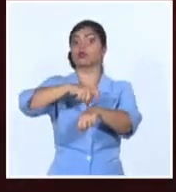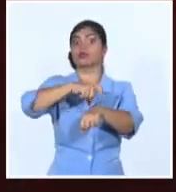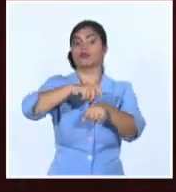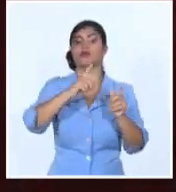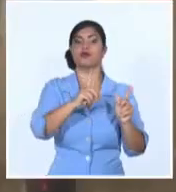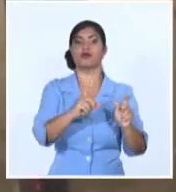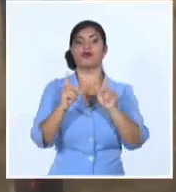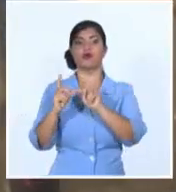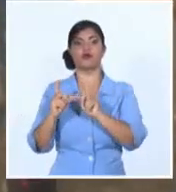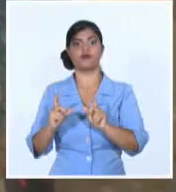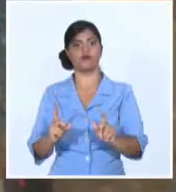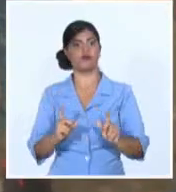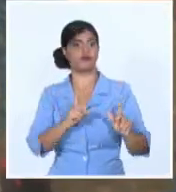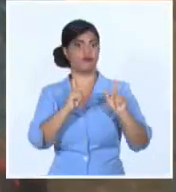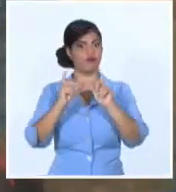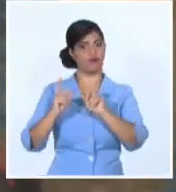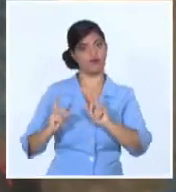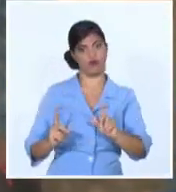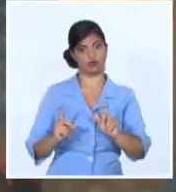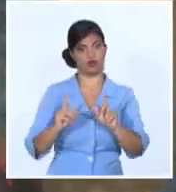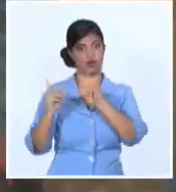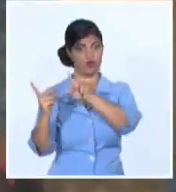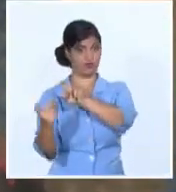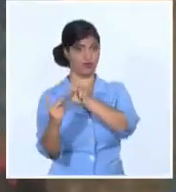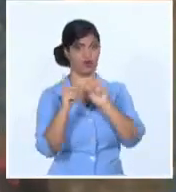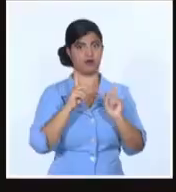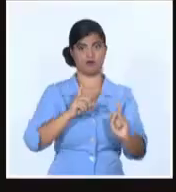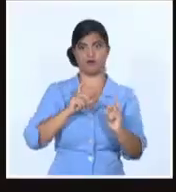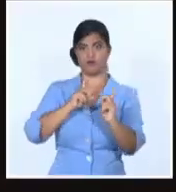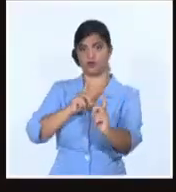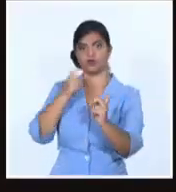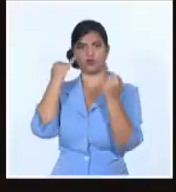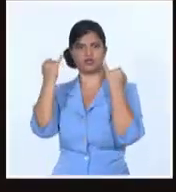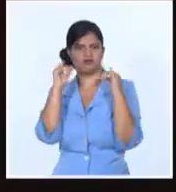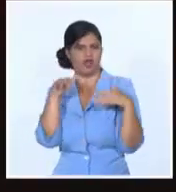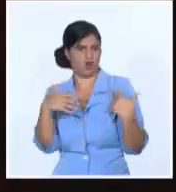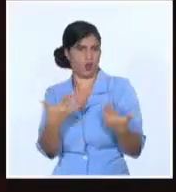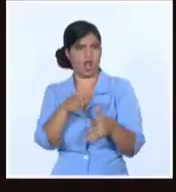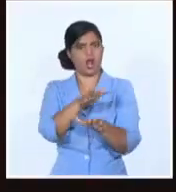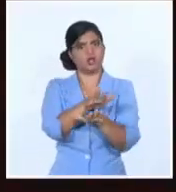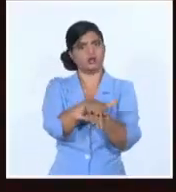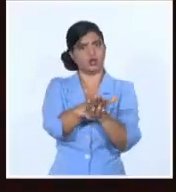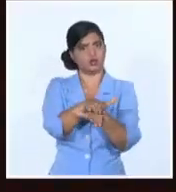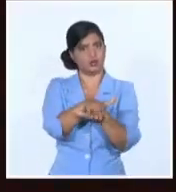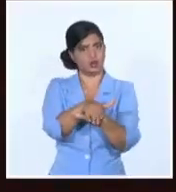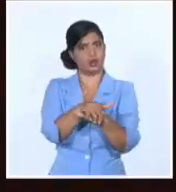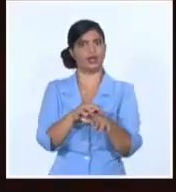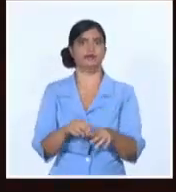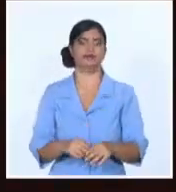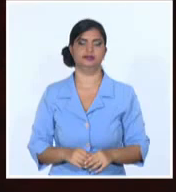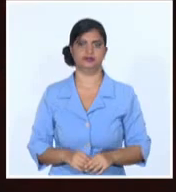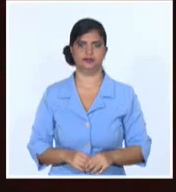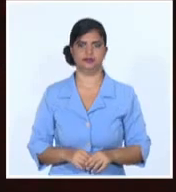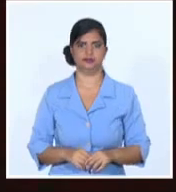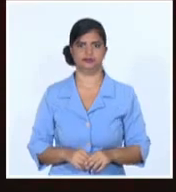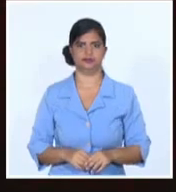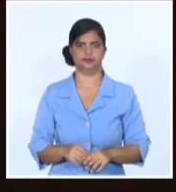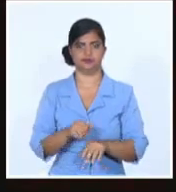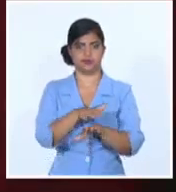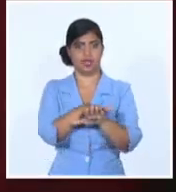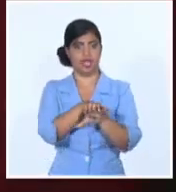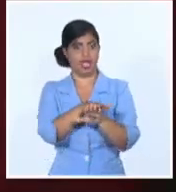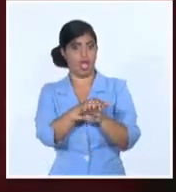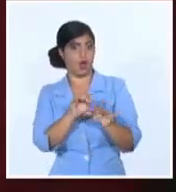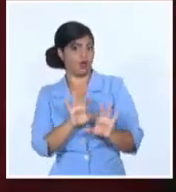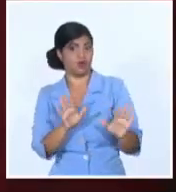ladito así, del lado derecho, para identificar qué tipo de tortuga es. Ya cuando ella termina de poner los huevitos, ¿qué es lo que